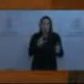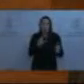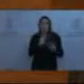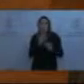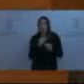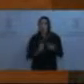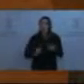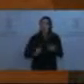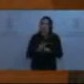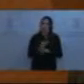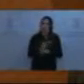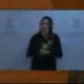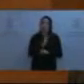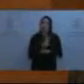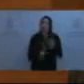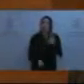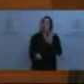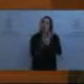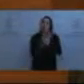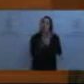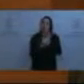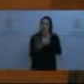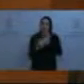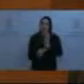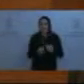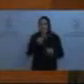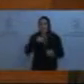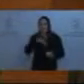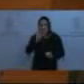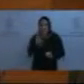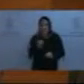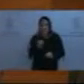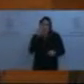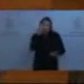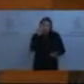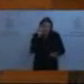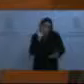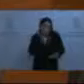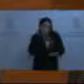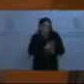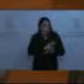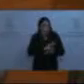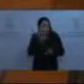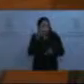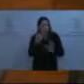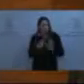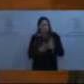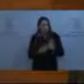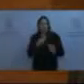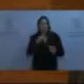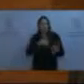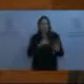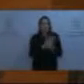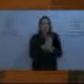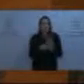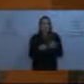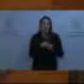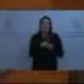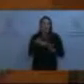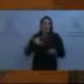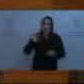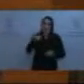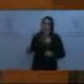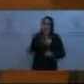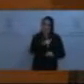subvención, sí que se incluyen exclusiones que, a mi juicio, señor consejero, lo que hacen es manifestar un cierto intervencionismo, o